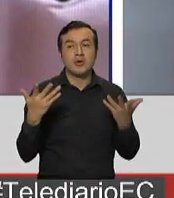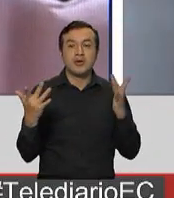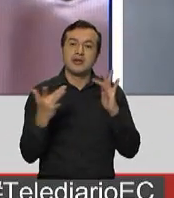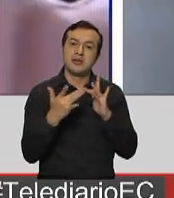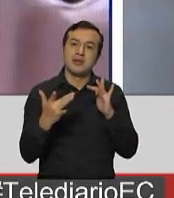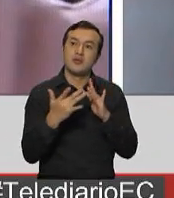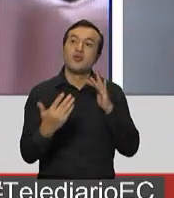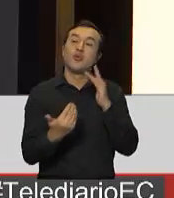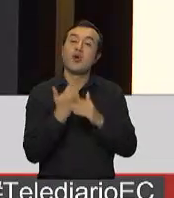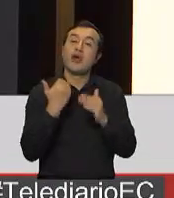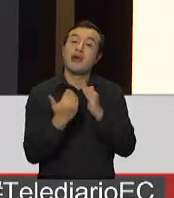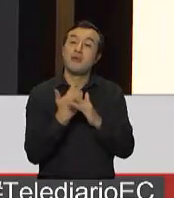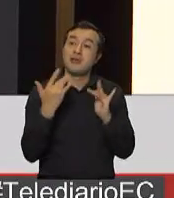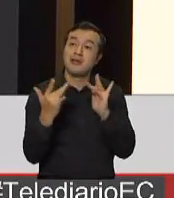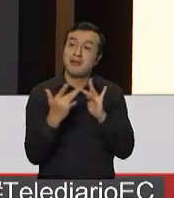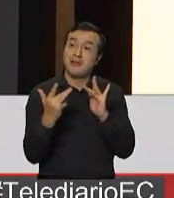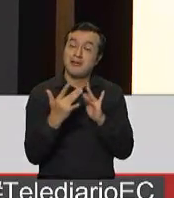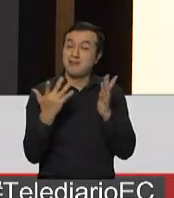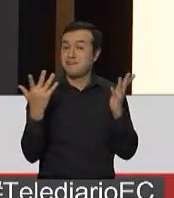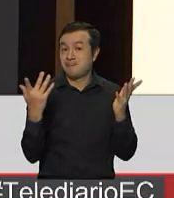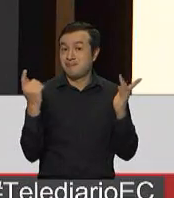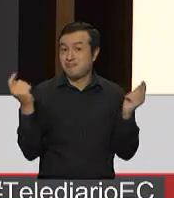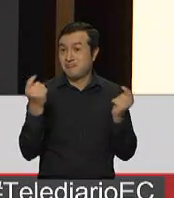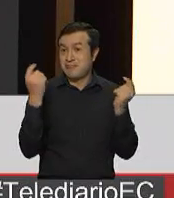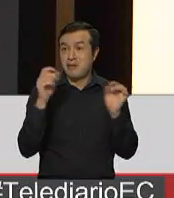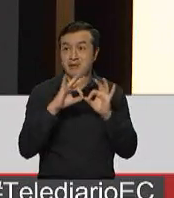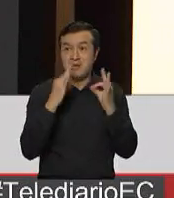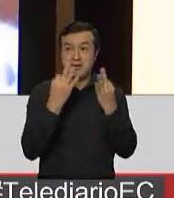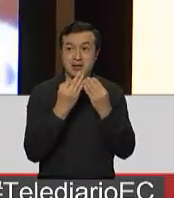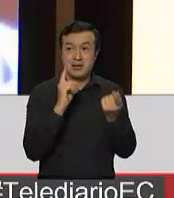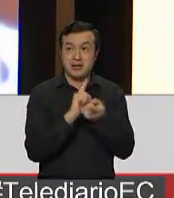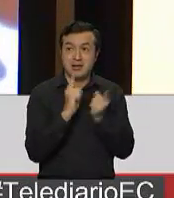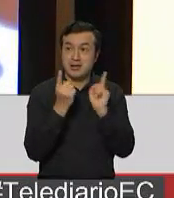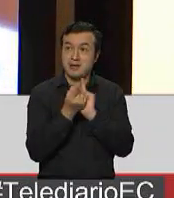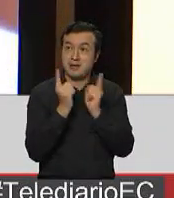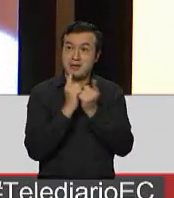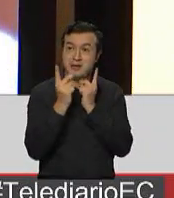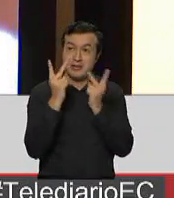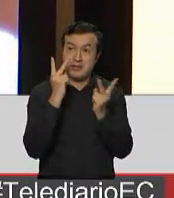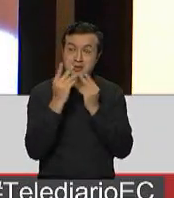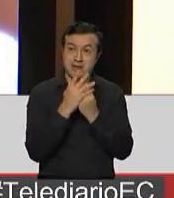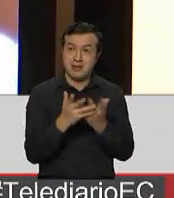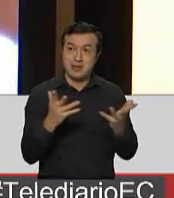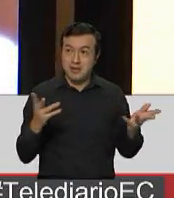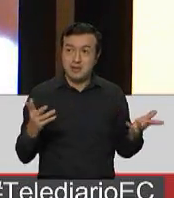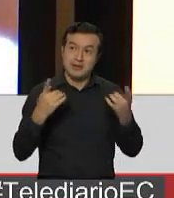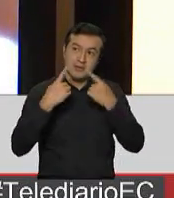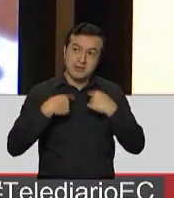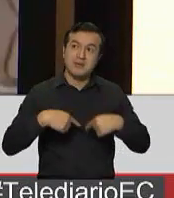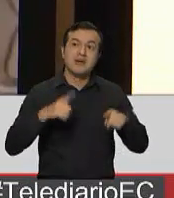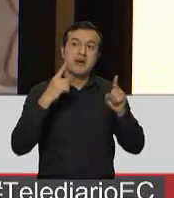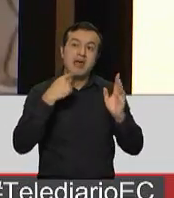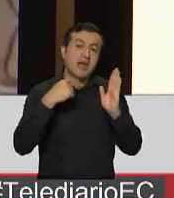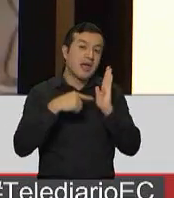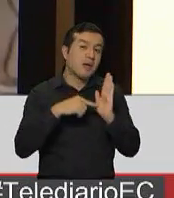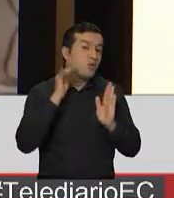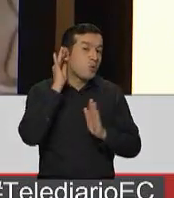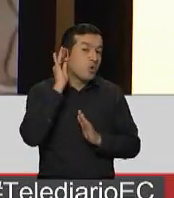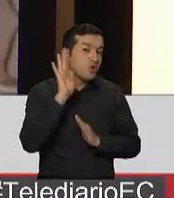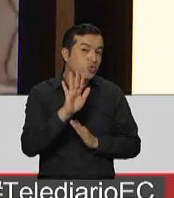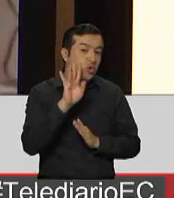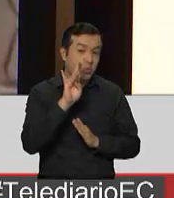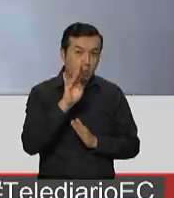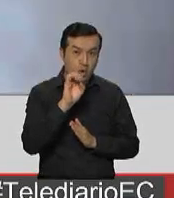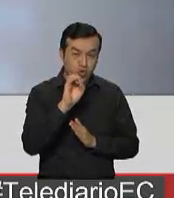algo nuevo. En este encuentro familiar y del que fuimos testigos, se destacó el ejemplo de Vicenta y de su esposo